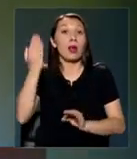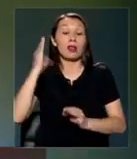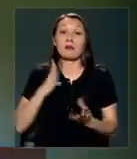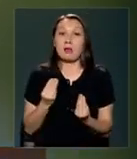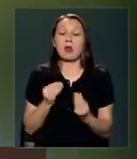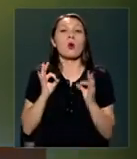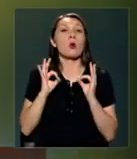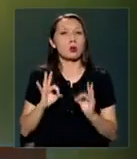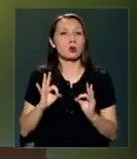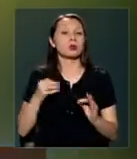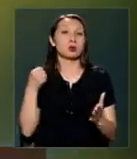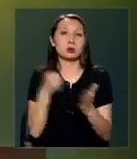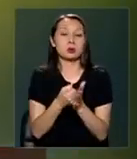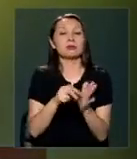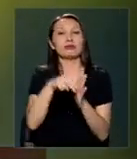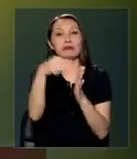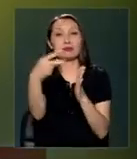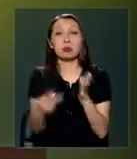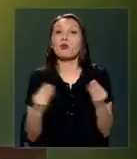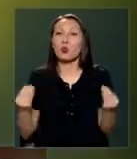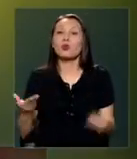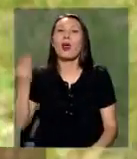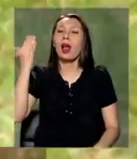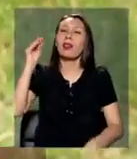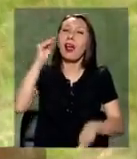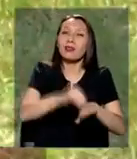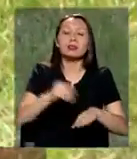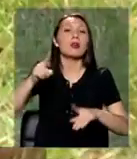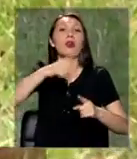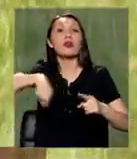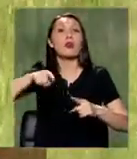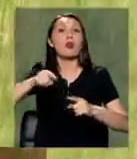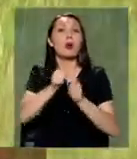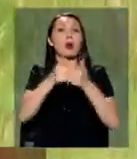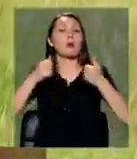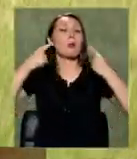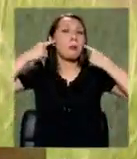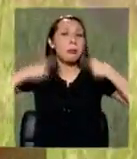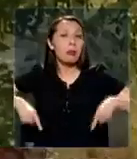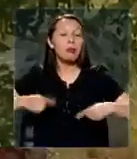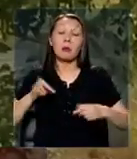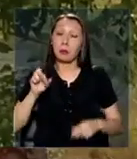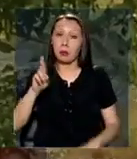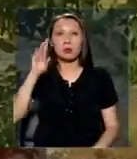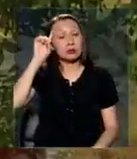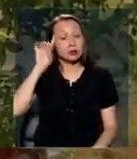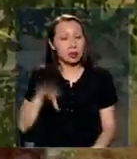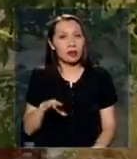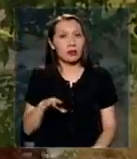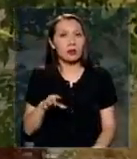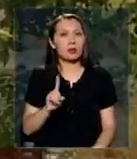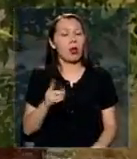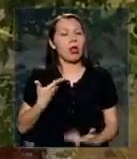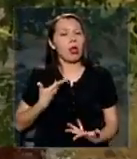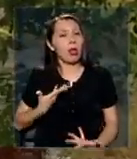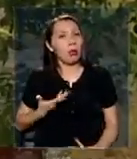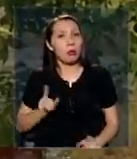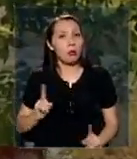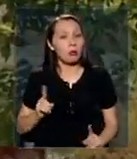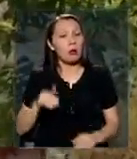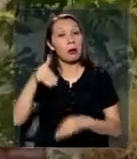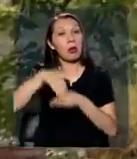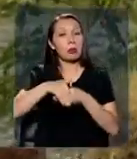Tuvieron el accidente que muchas veces anunciaron sin ser escuchados. Pudo ser peor, ellos lo saben, pero eso no los calma. Era